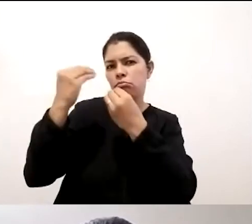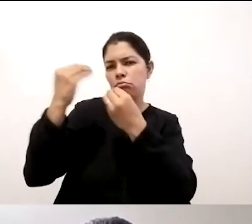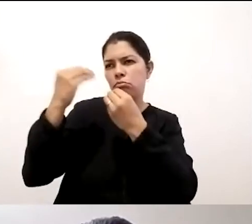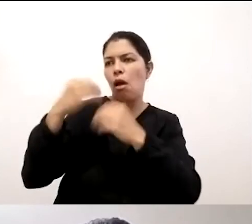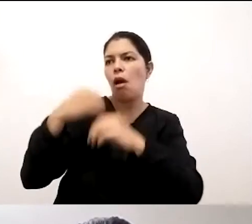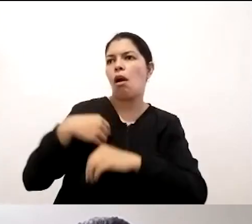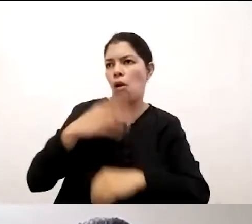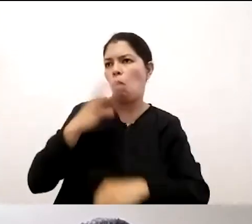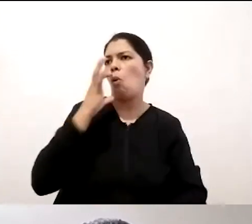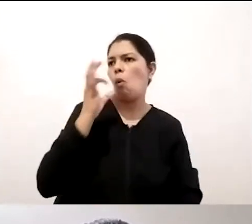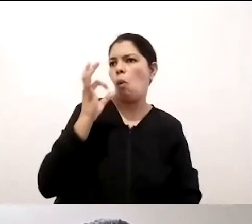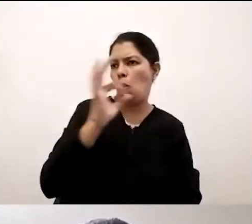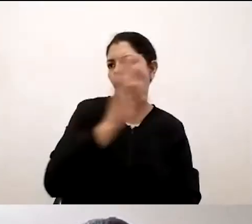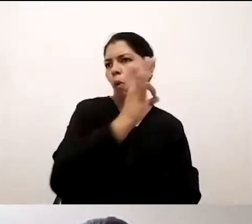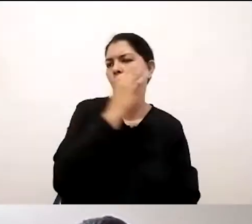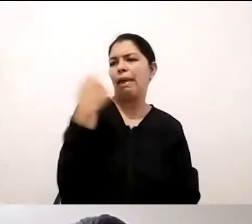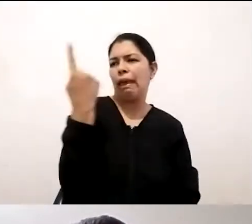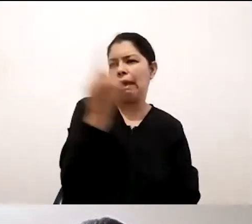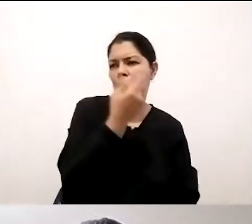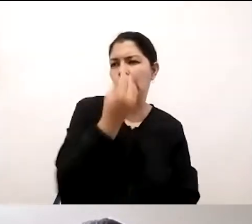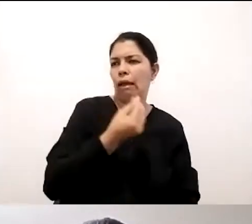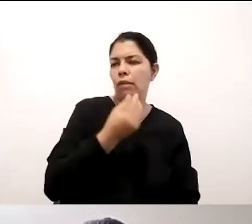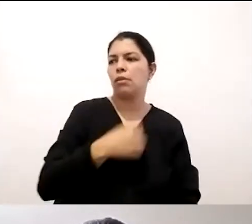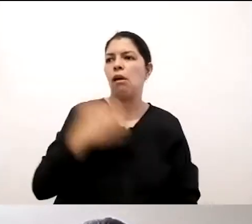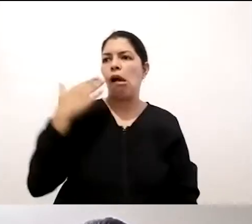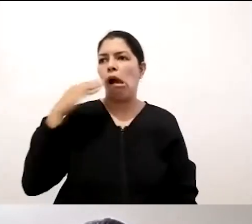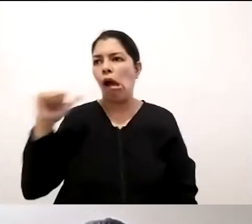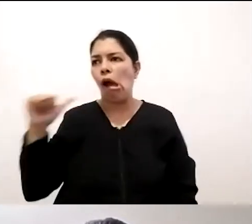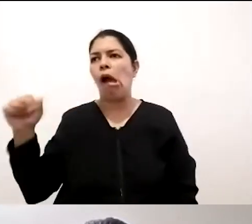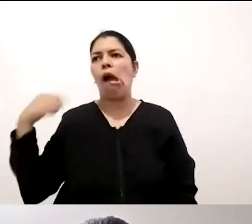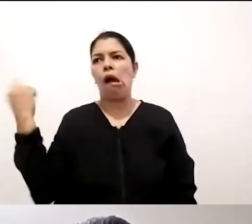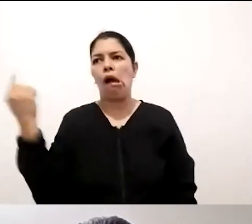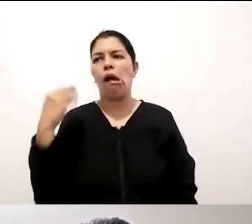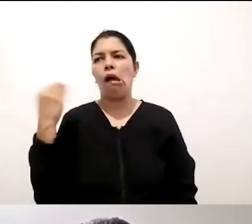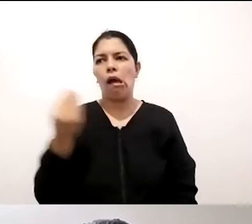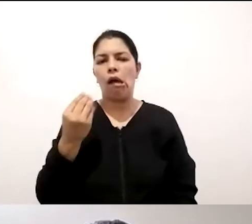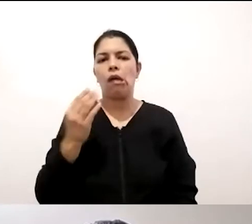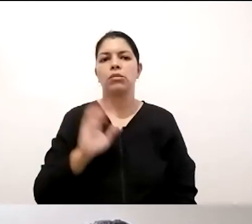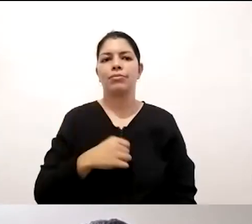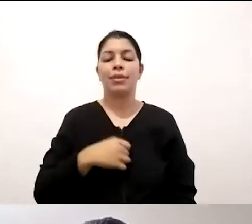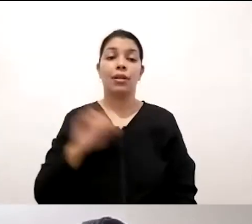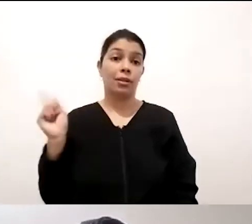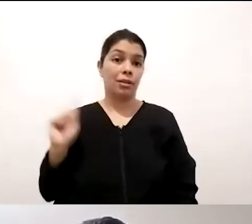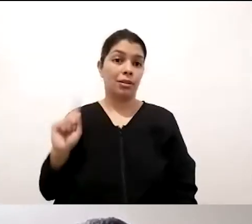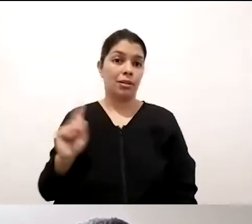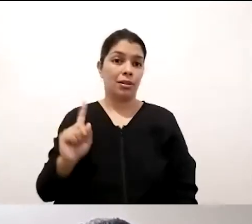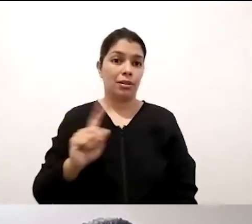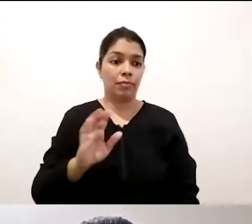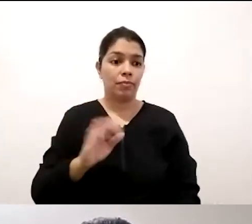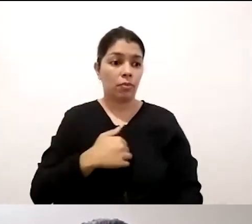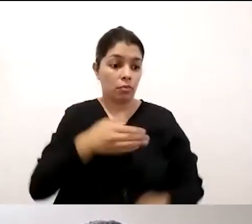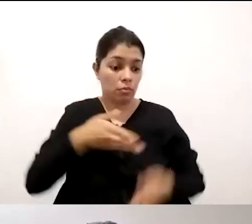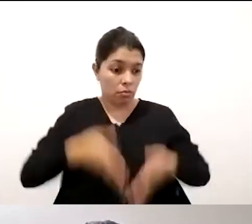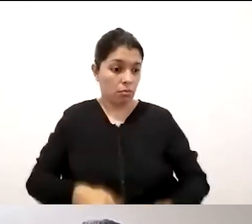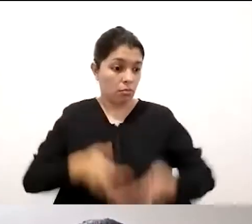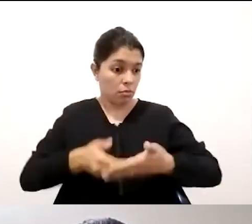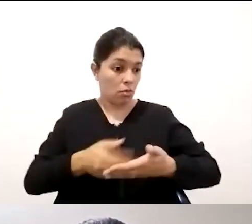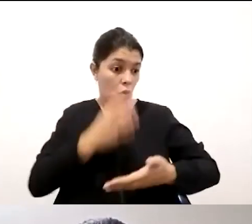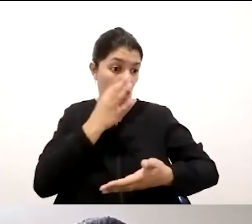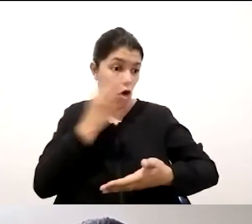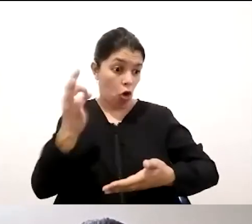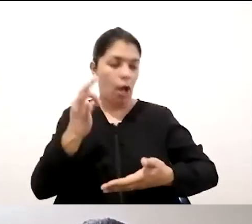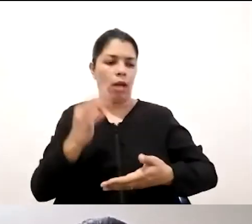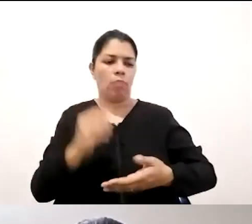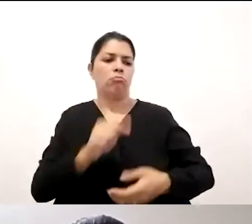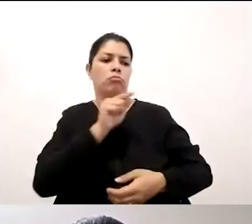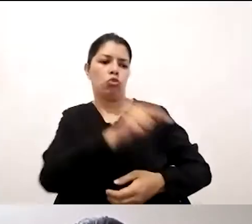y se aprenden. Por mucho tiempo, a las personas debido a su sexo se les asignaban papeles o funciones que se suponen